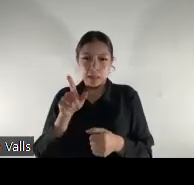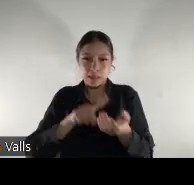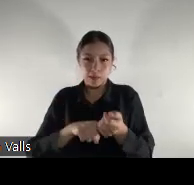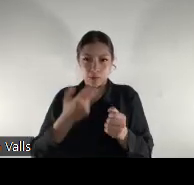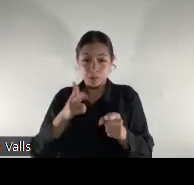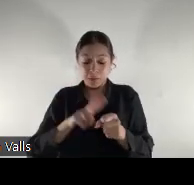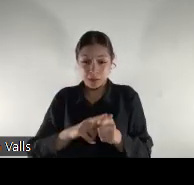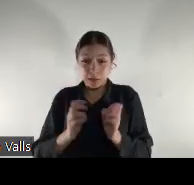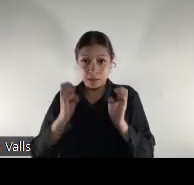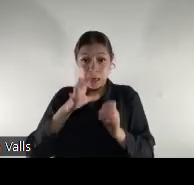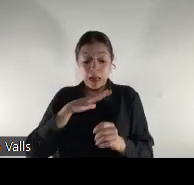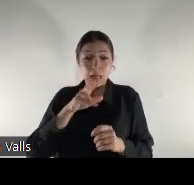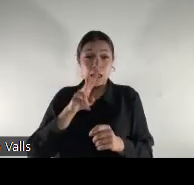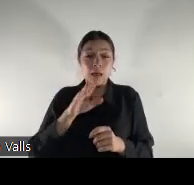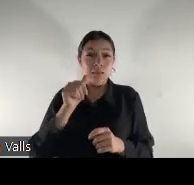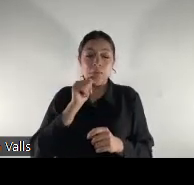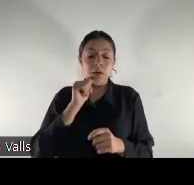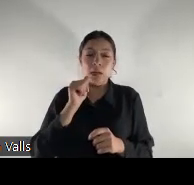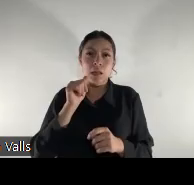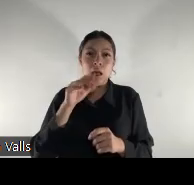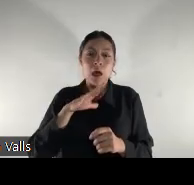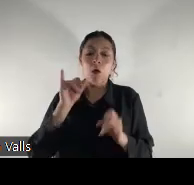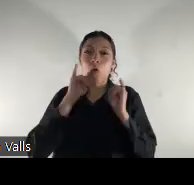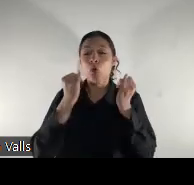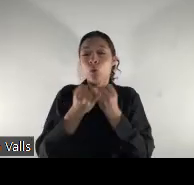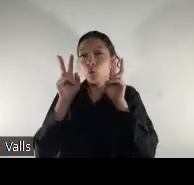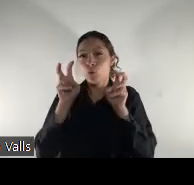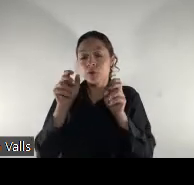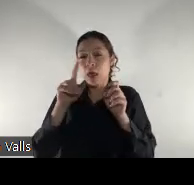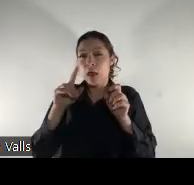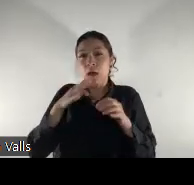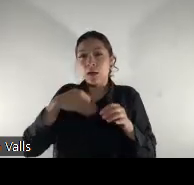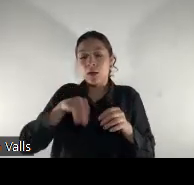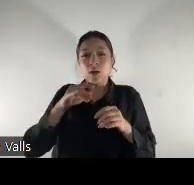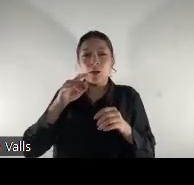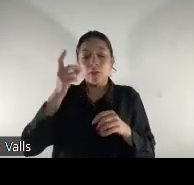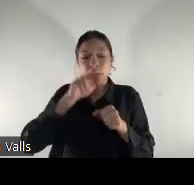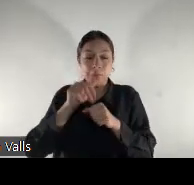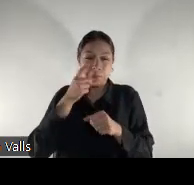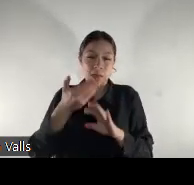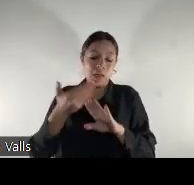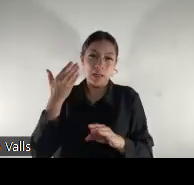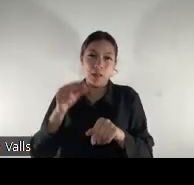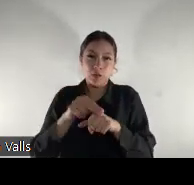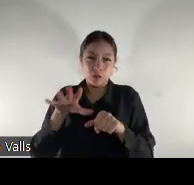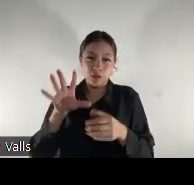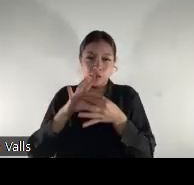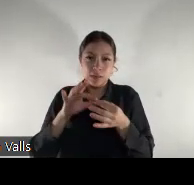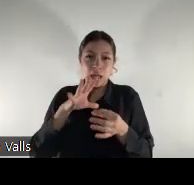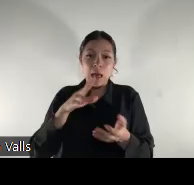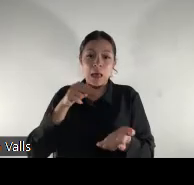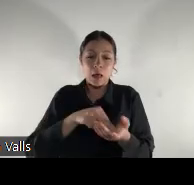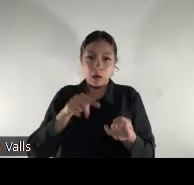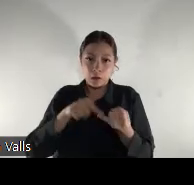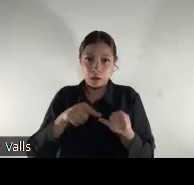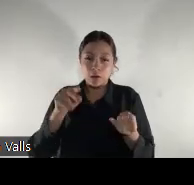terminan en la famosa junta interdisciplinaria, en la cual, como menciona la doctora, existe la presencia del